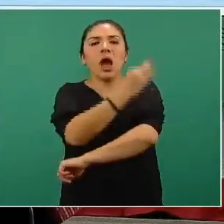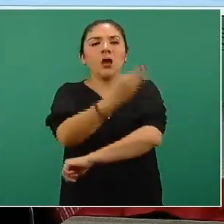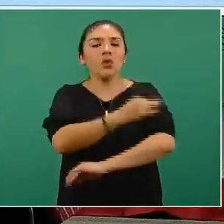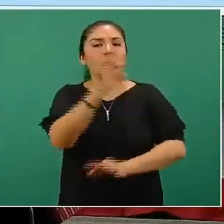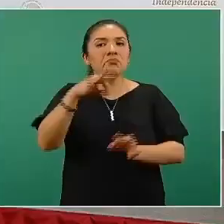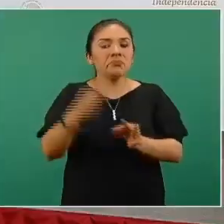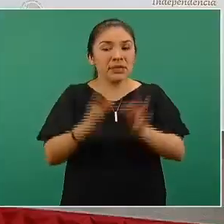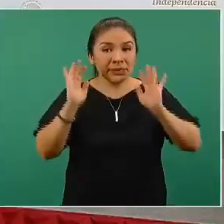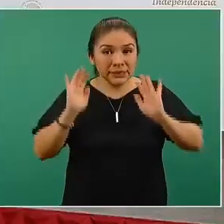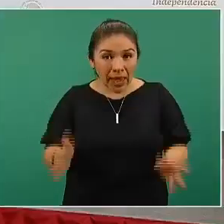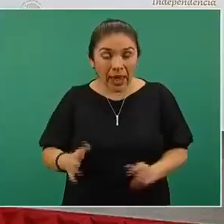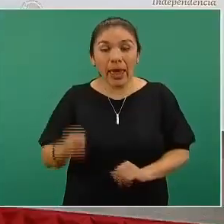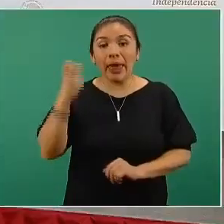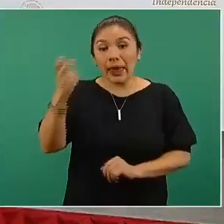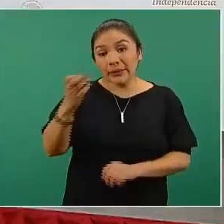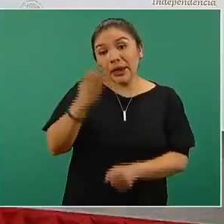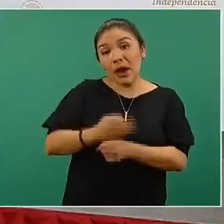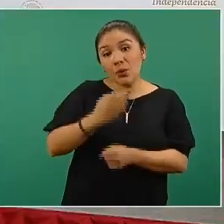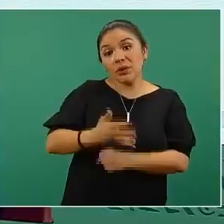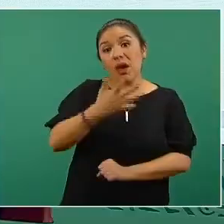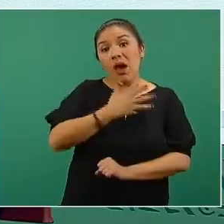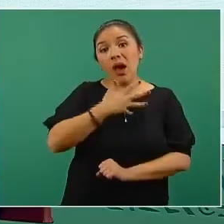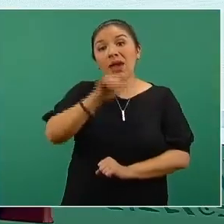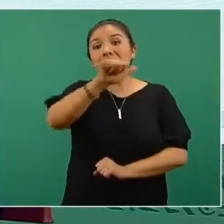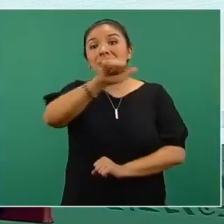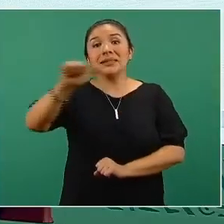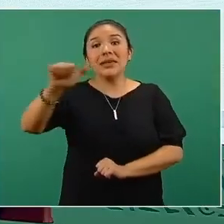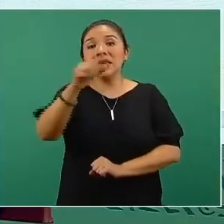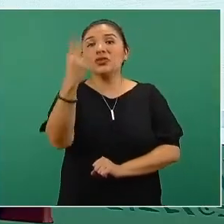que les corresponde, y actualmente tenemos